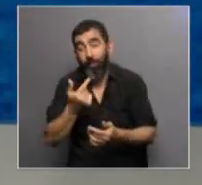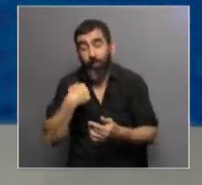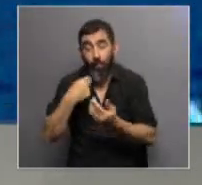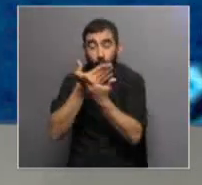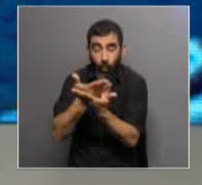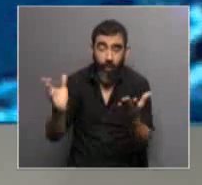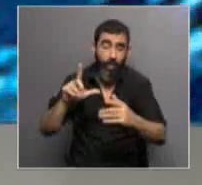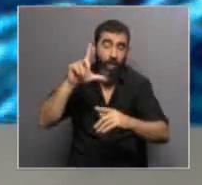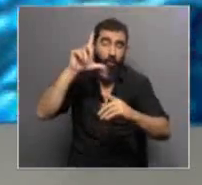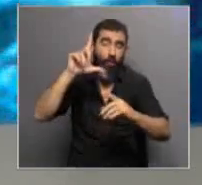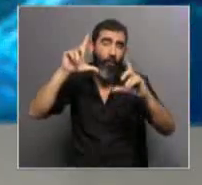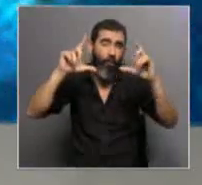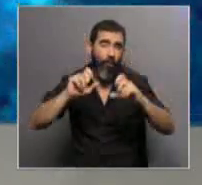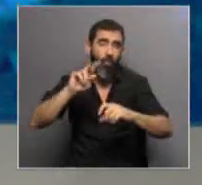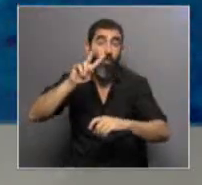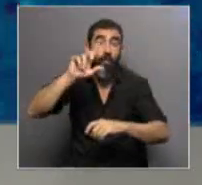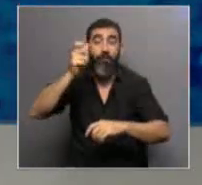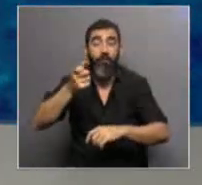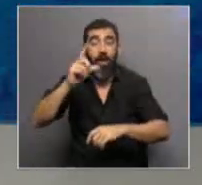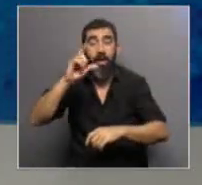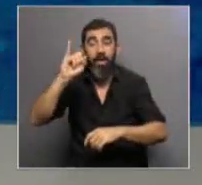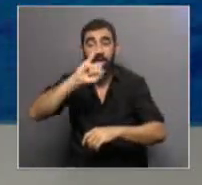foto de balizas en el año 40